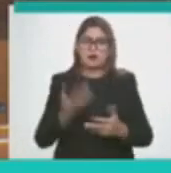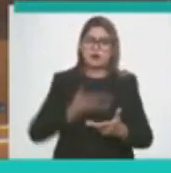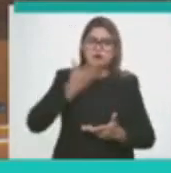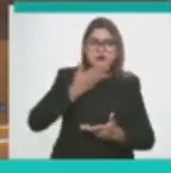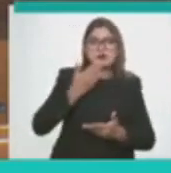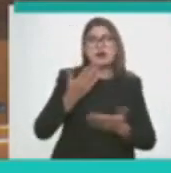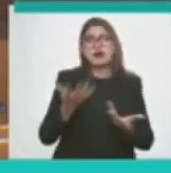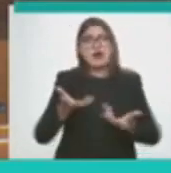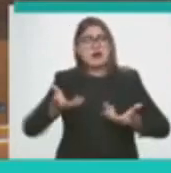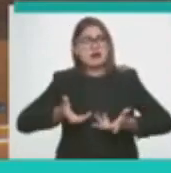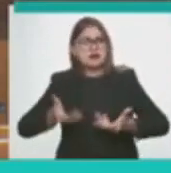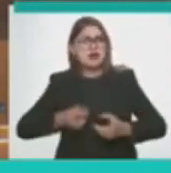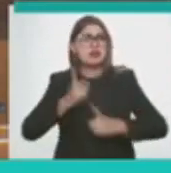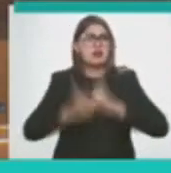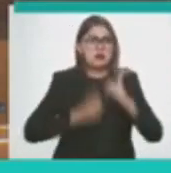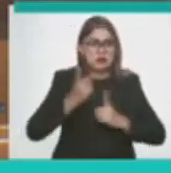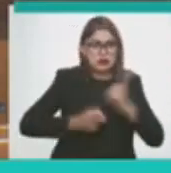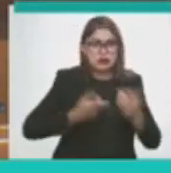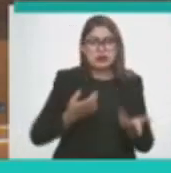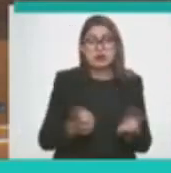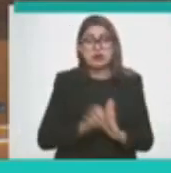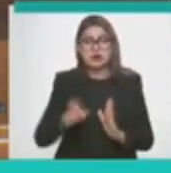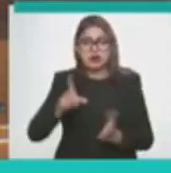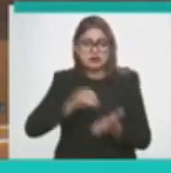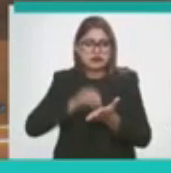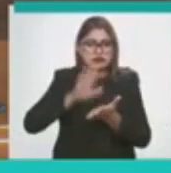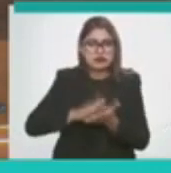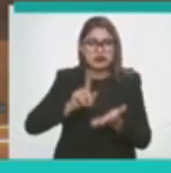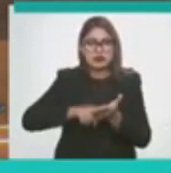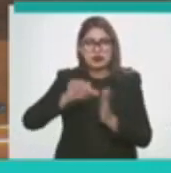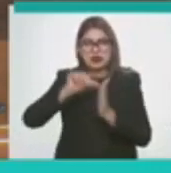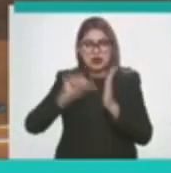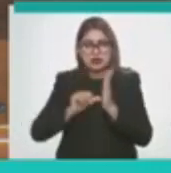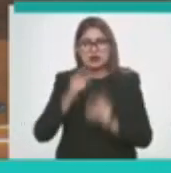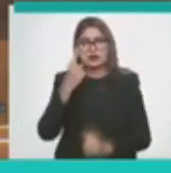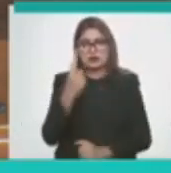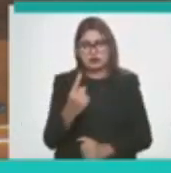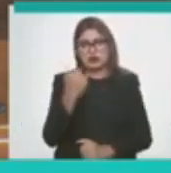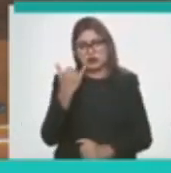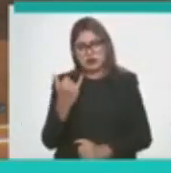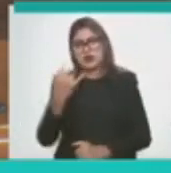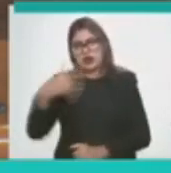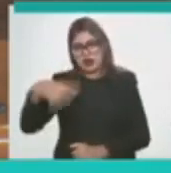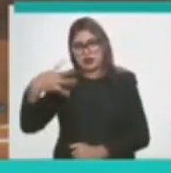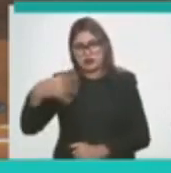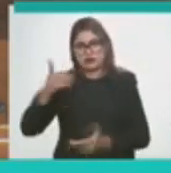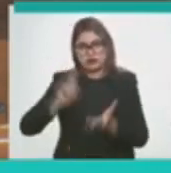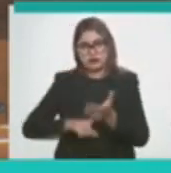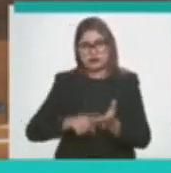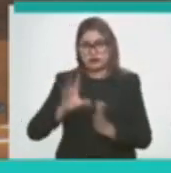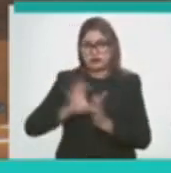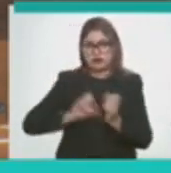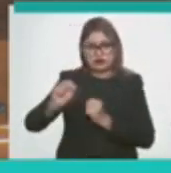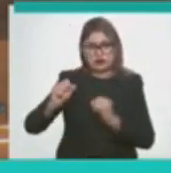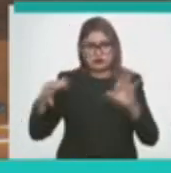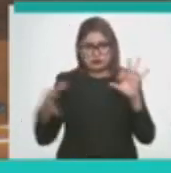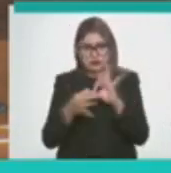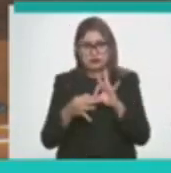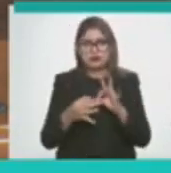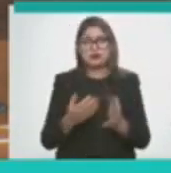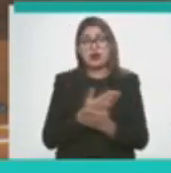derechos fundamentales consagrados en los artículos 1 y 14 14 constitucional